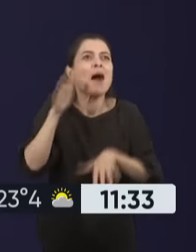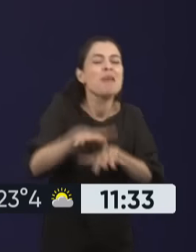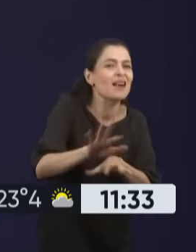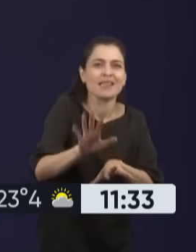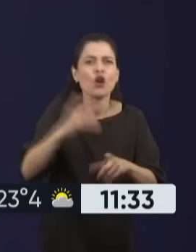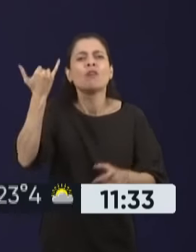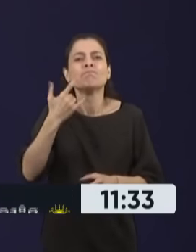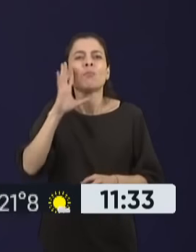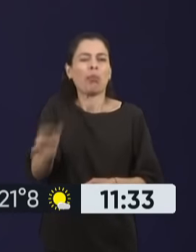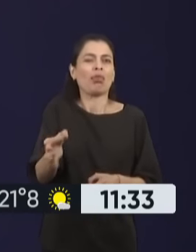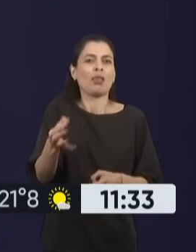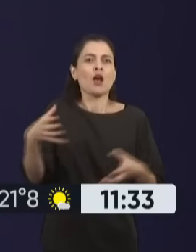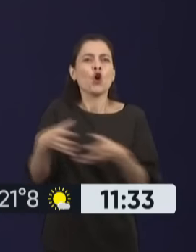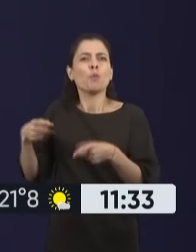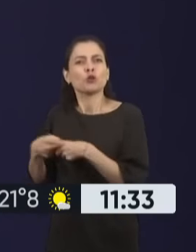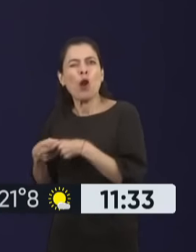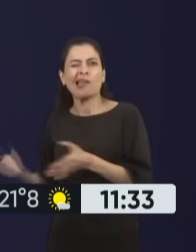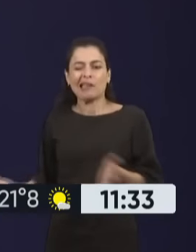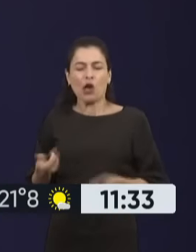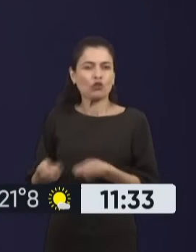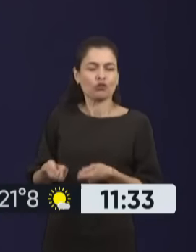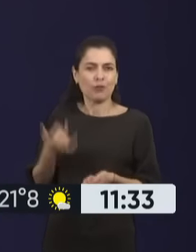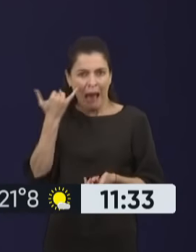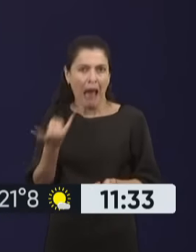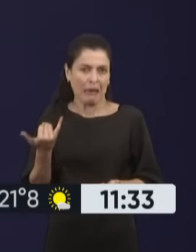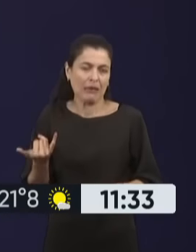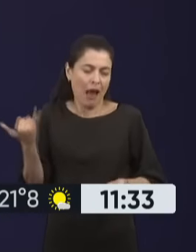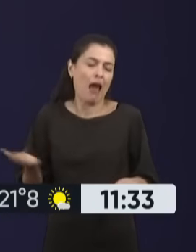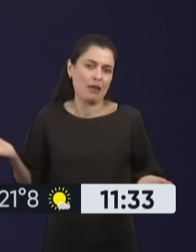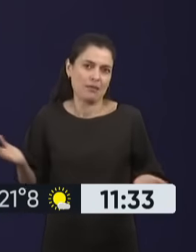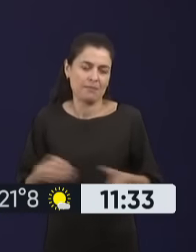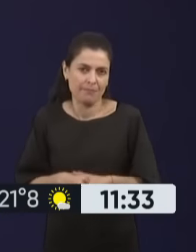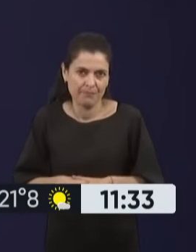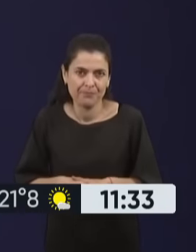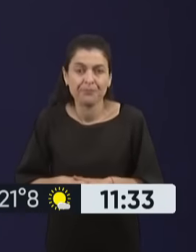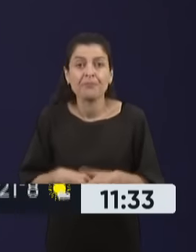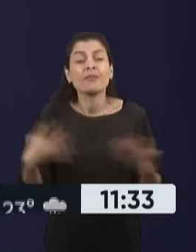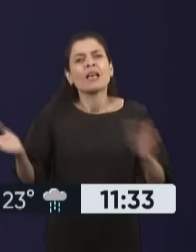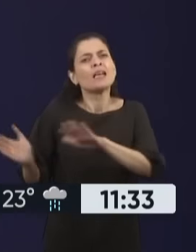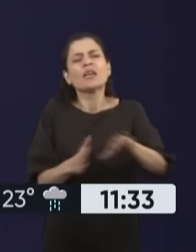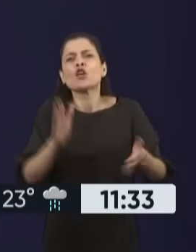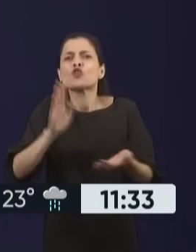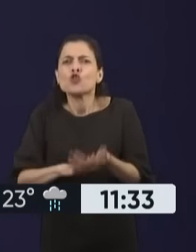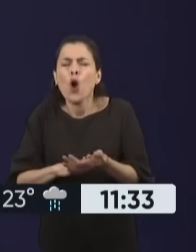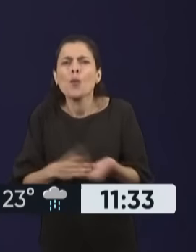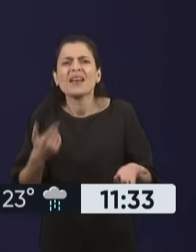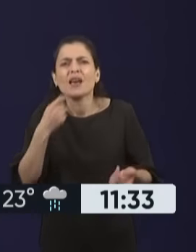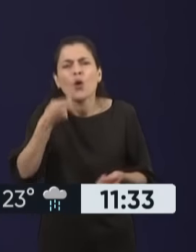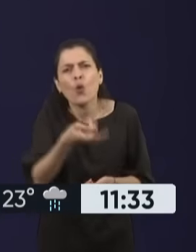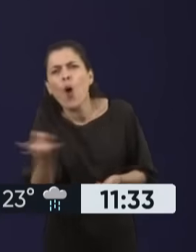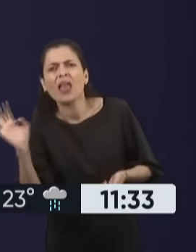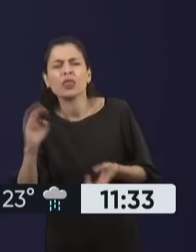eh Te repito con cierto incentivo detrás eh con respecto a la cantidad